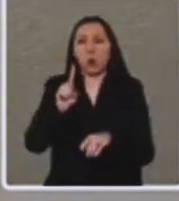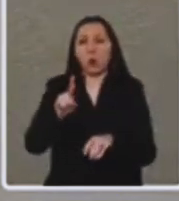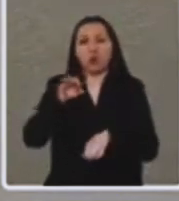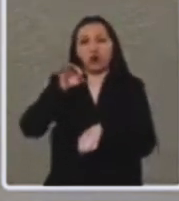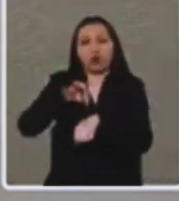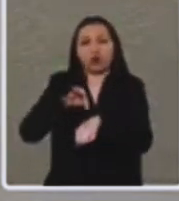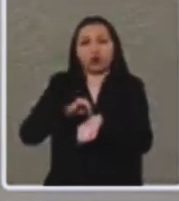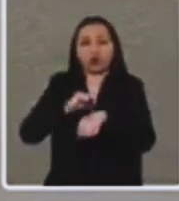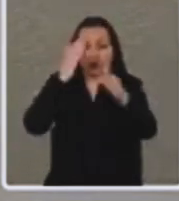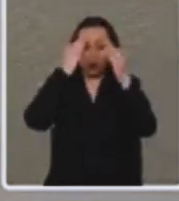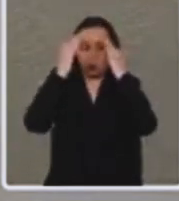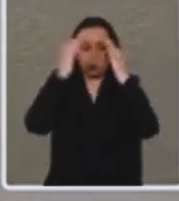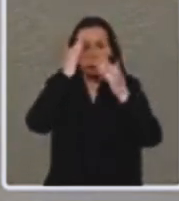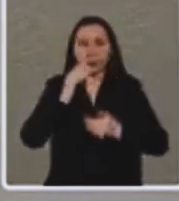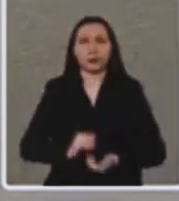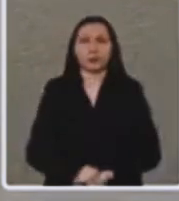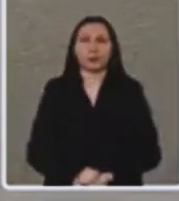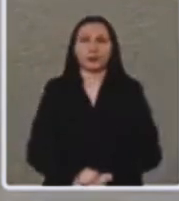psiquiatra.